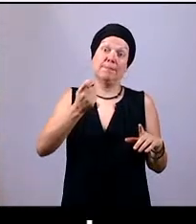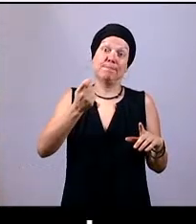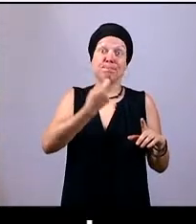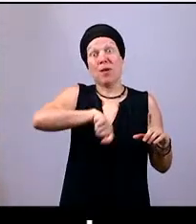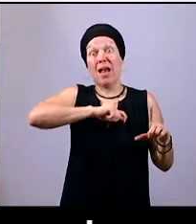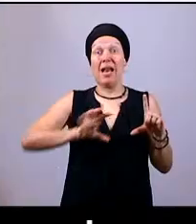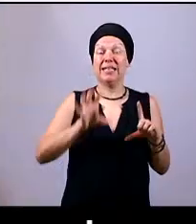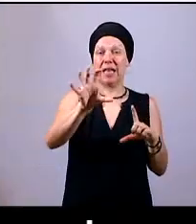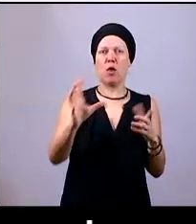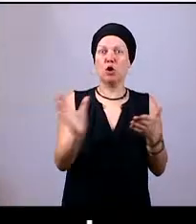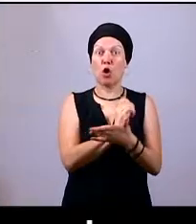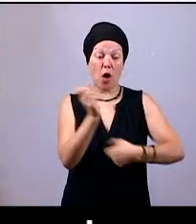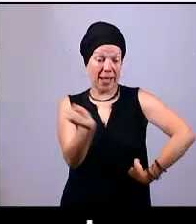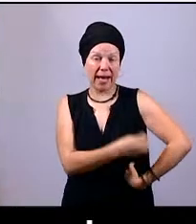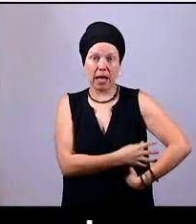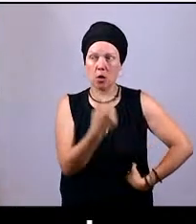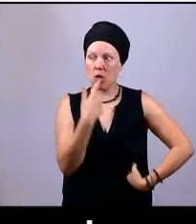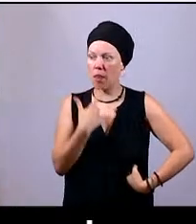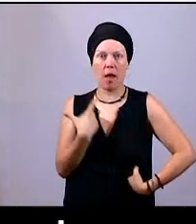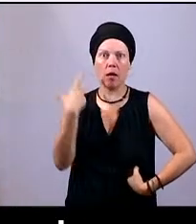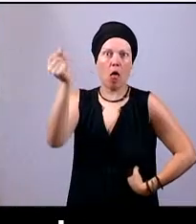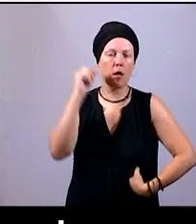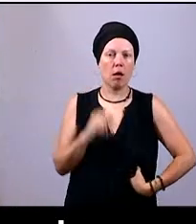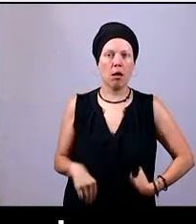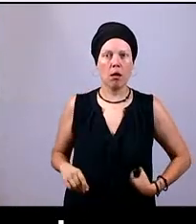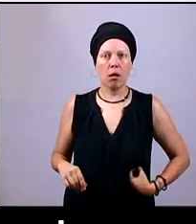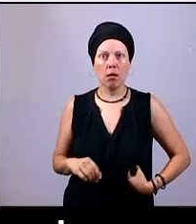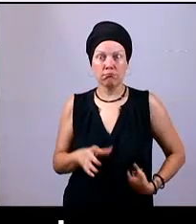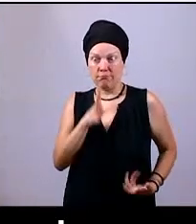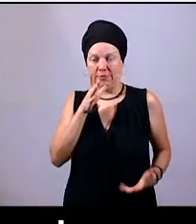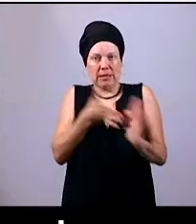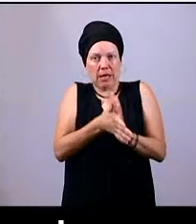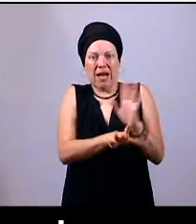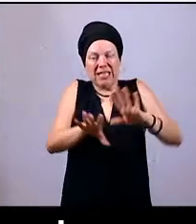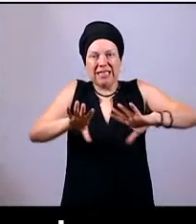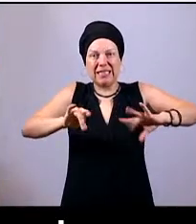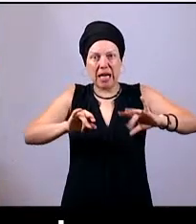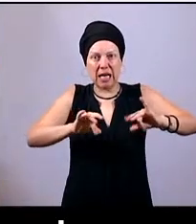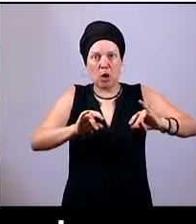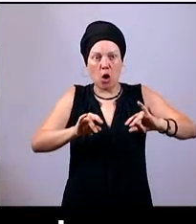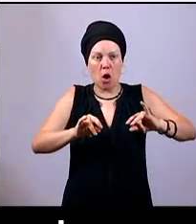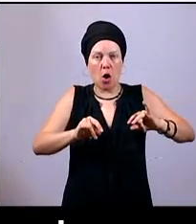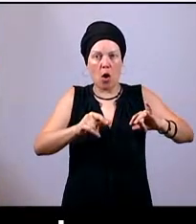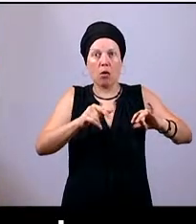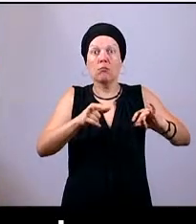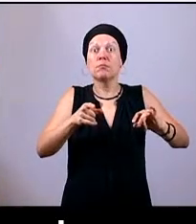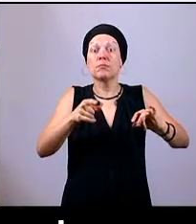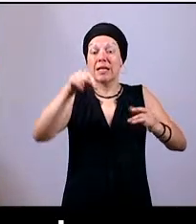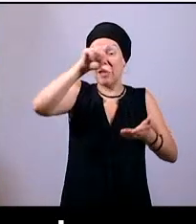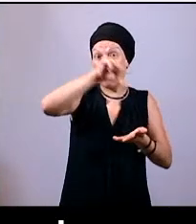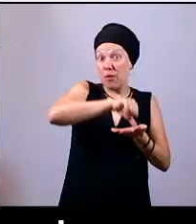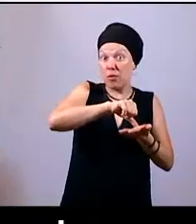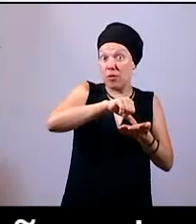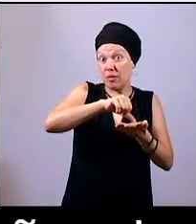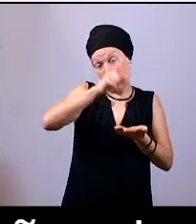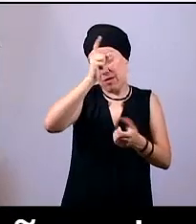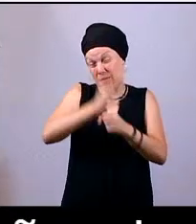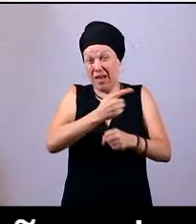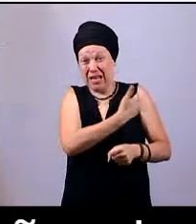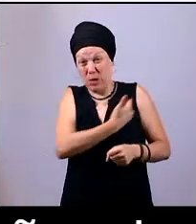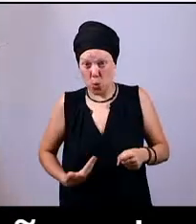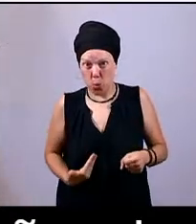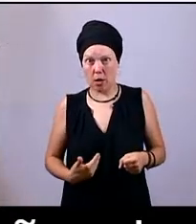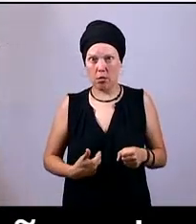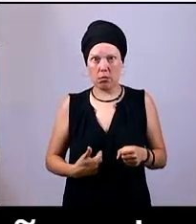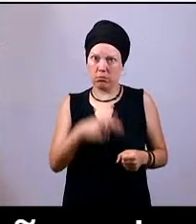de todos sus ingresos. Es partir de que los territorios son los dueños de estas figuras impositivas, cuando no